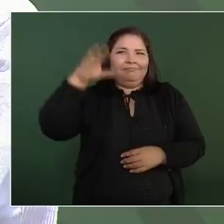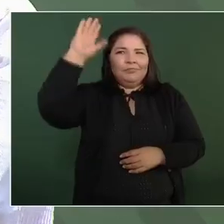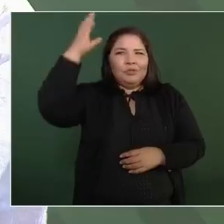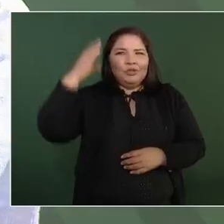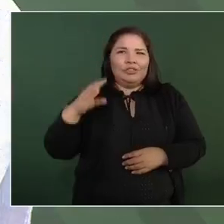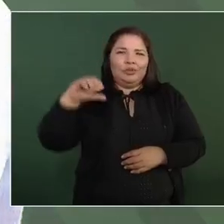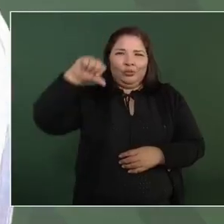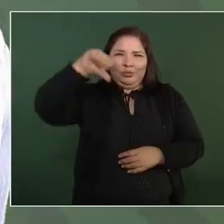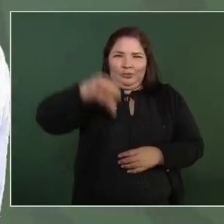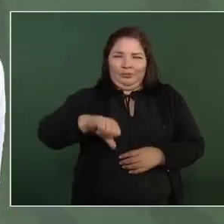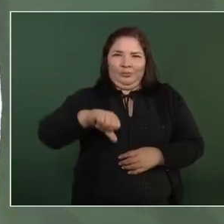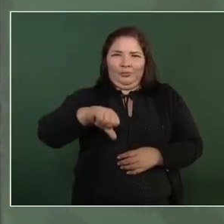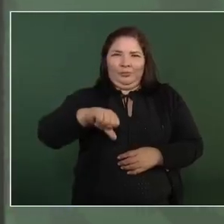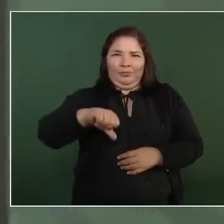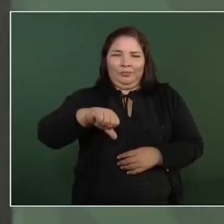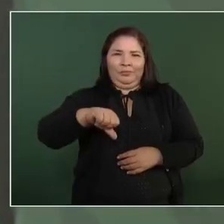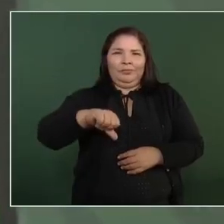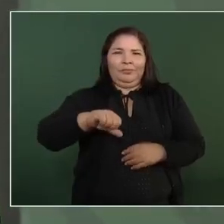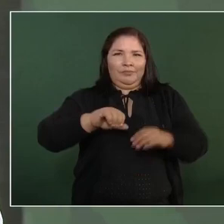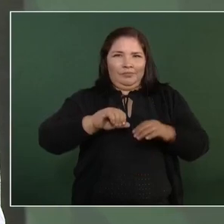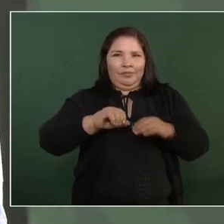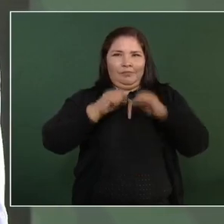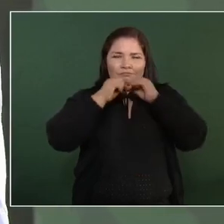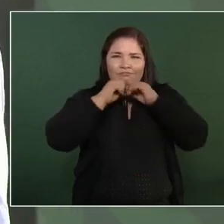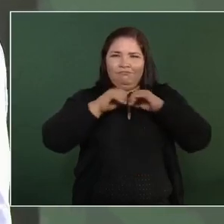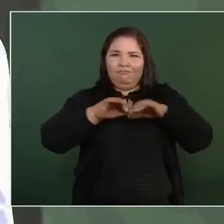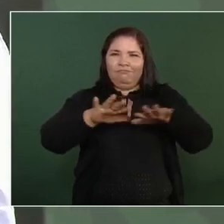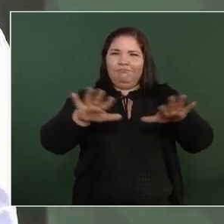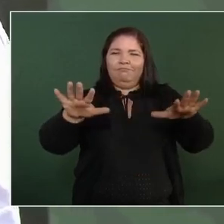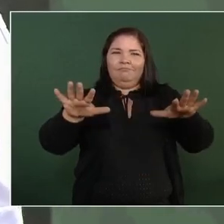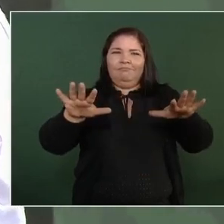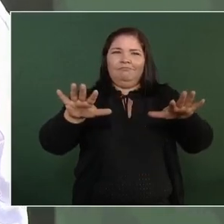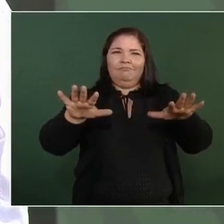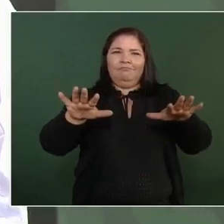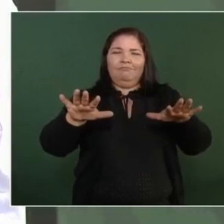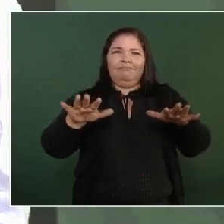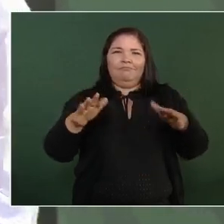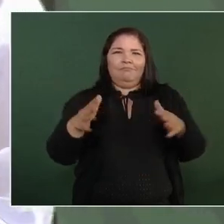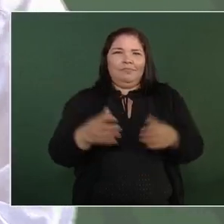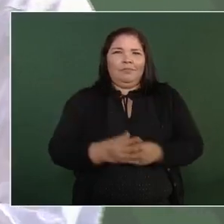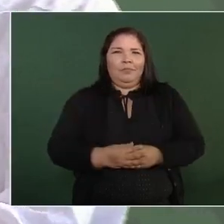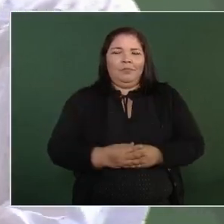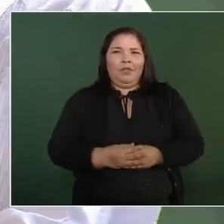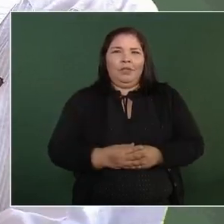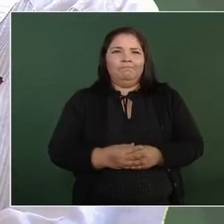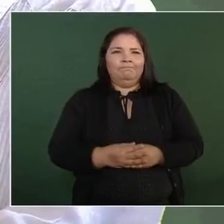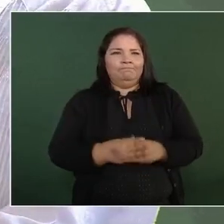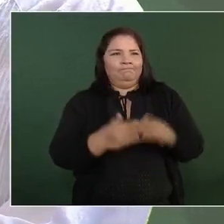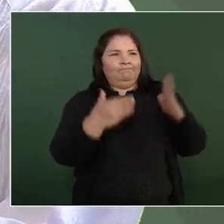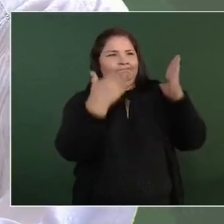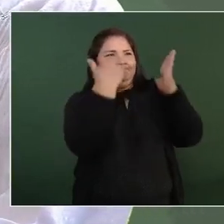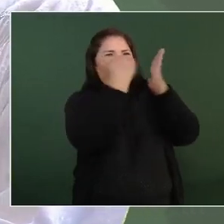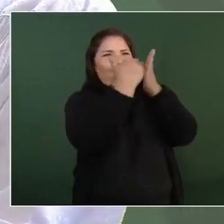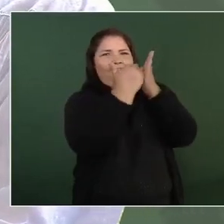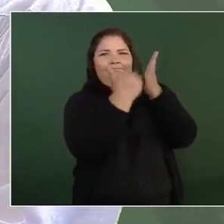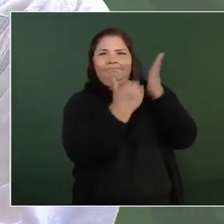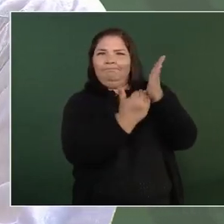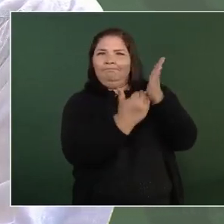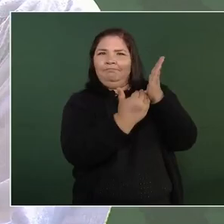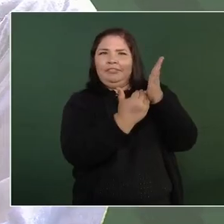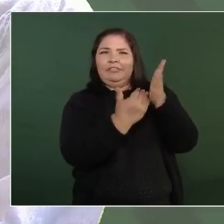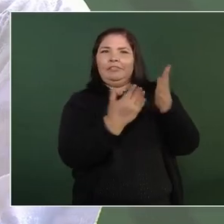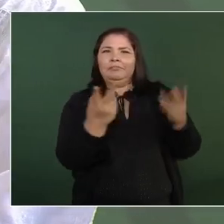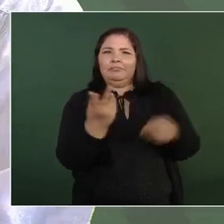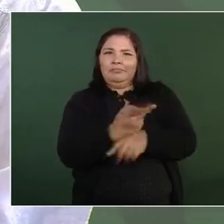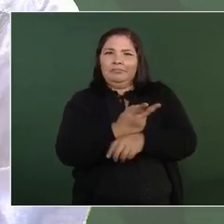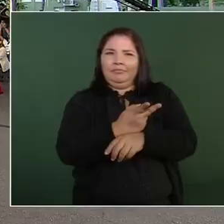Hoy vamos a informar sobre los resultados a nivel